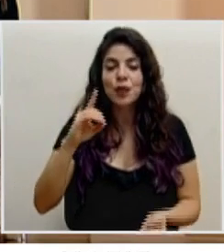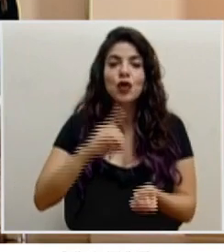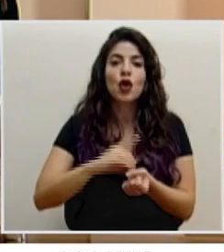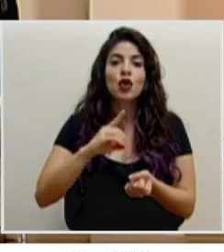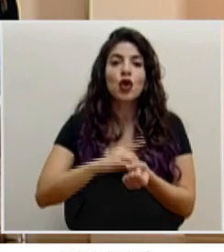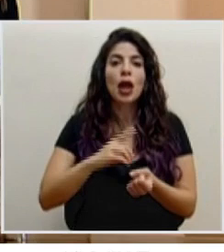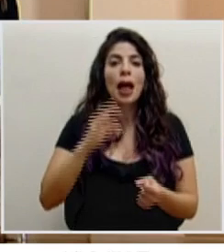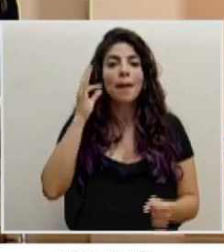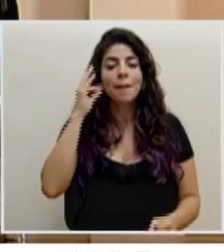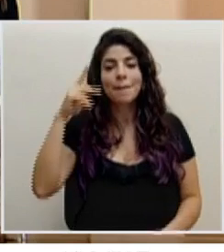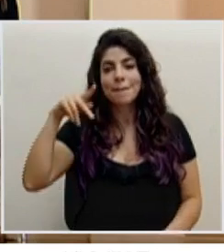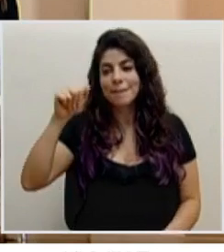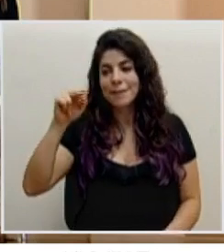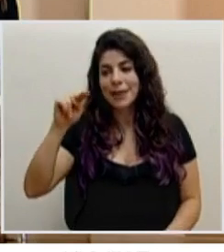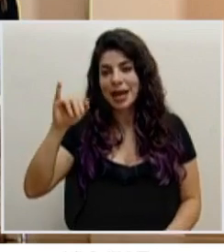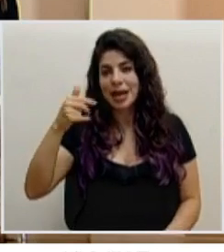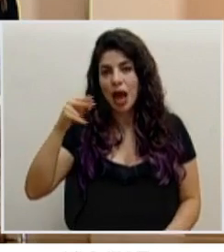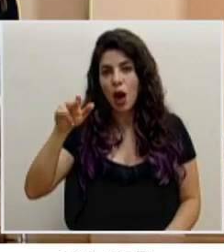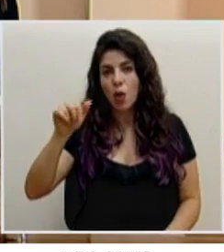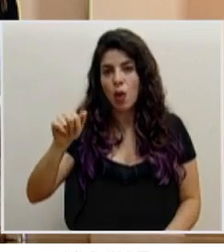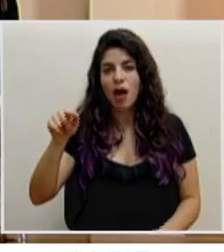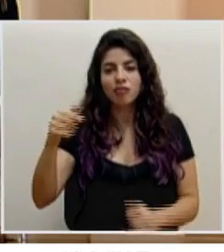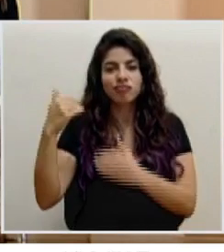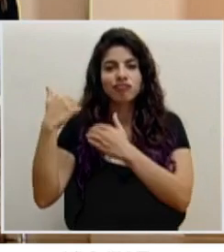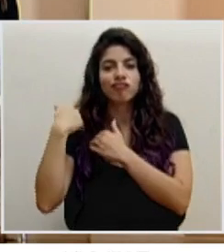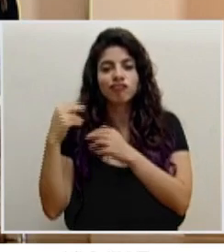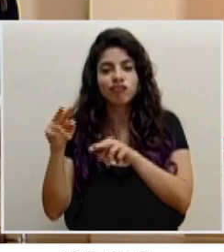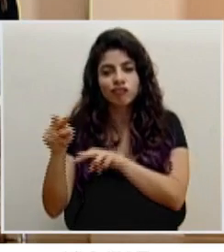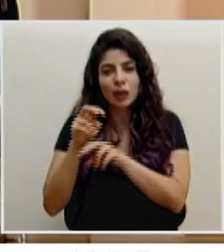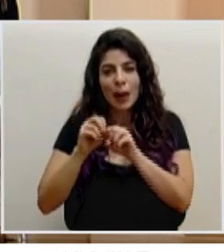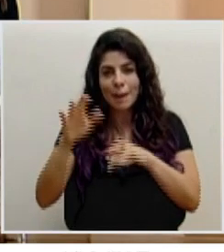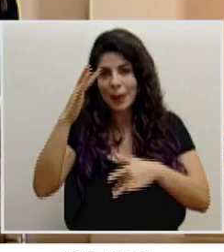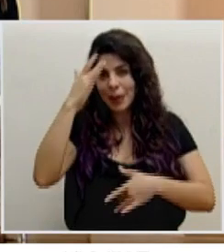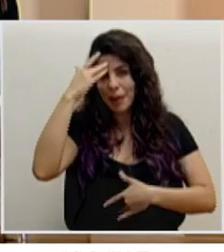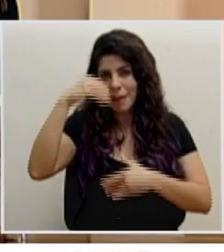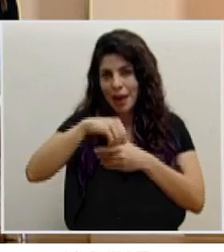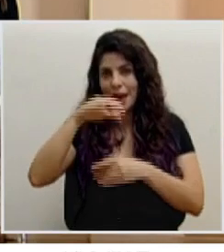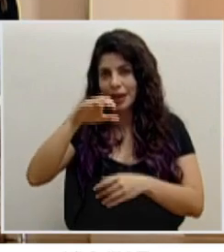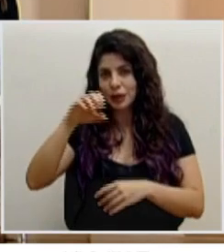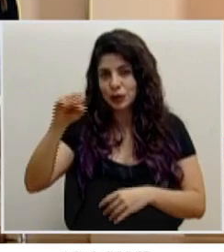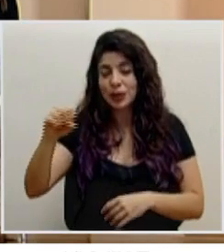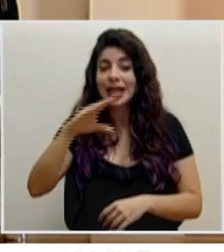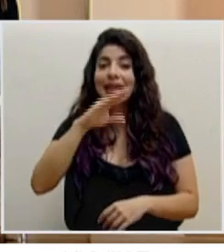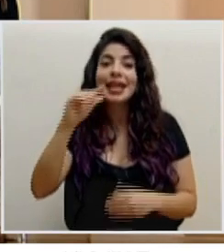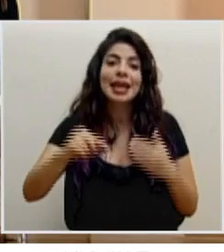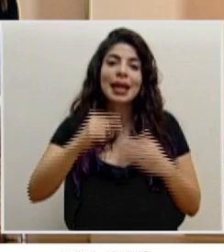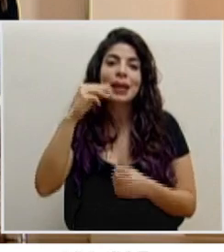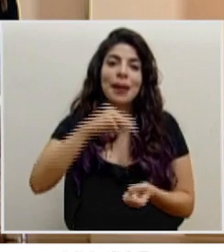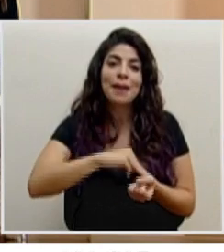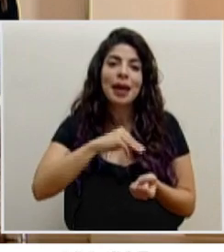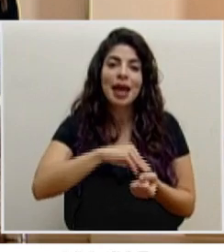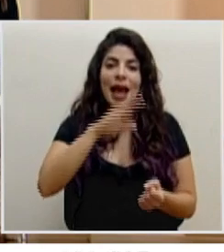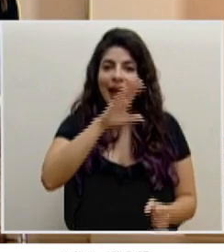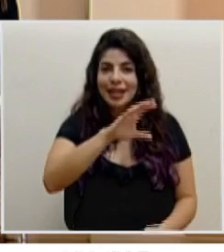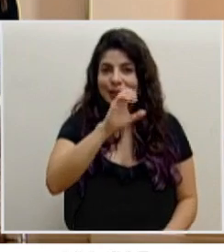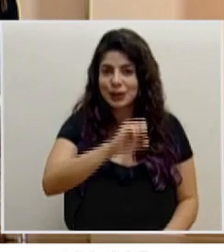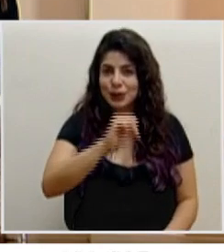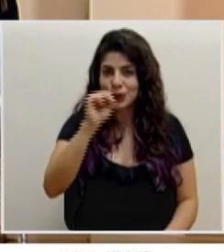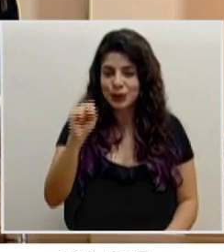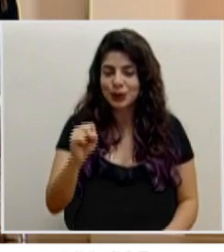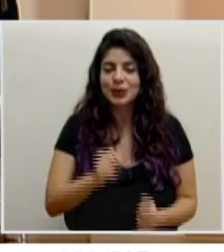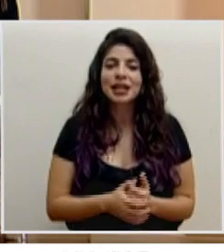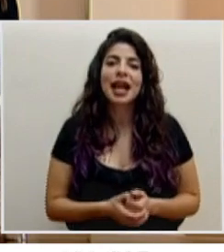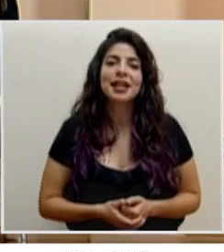doctora Paniagua de Vigilancia Epidemiológica de la Caja Costarricense de Seguro Social y al gerente médico de la Caja Costarricense